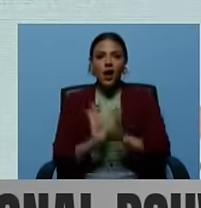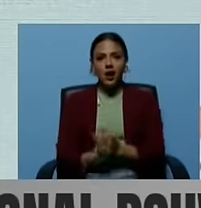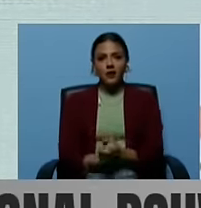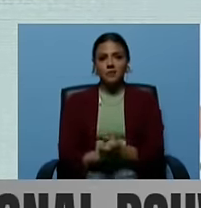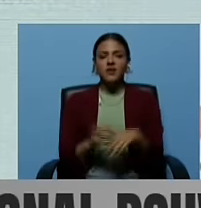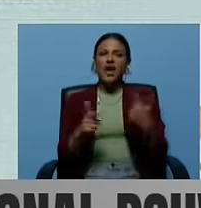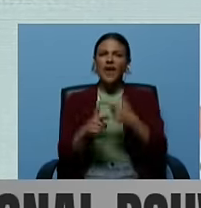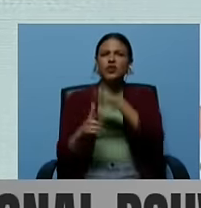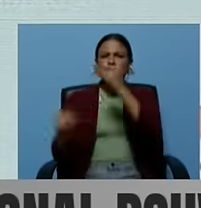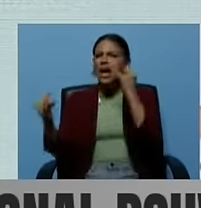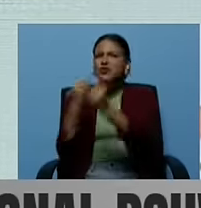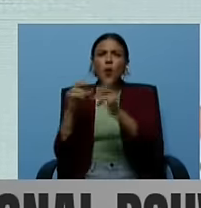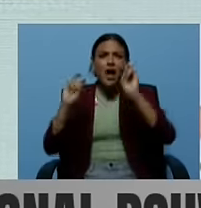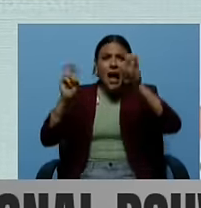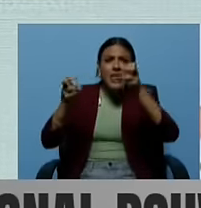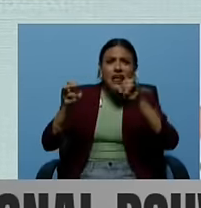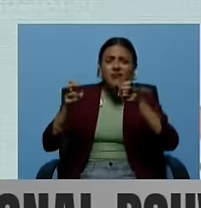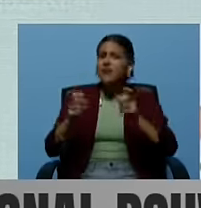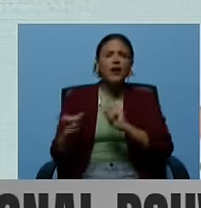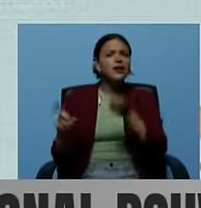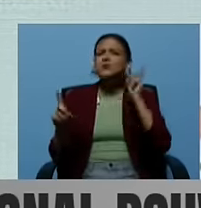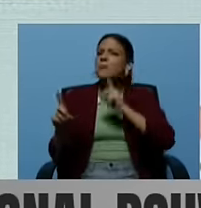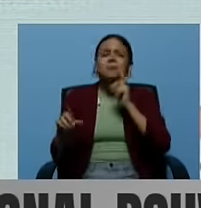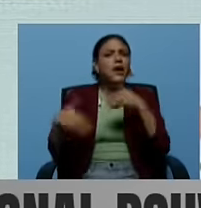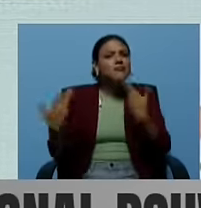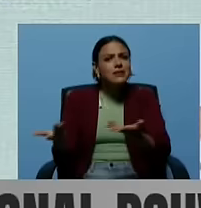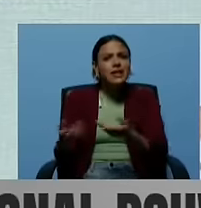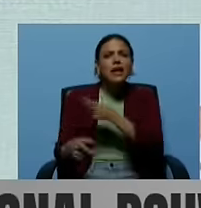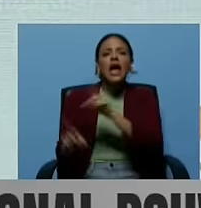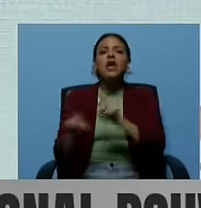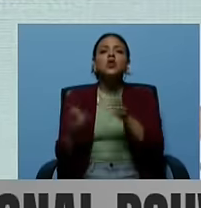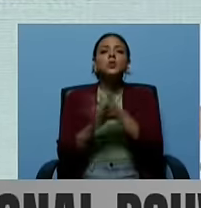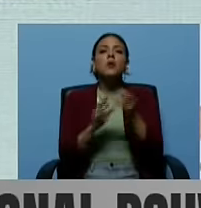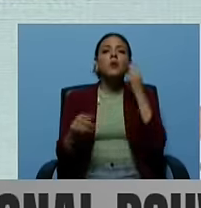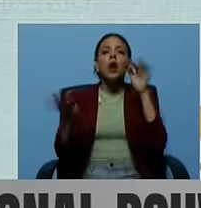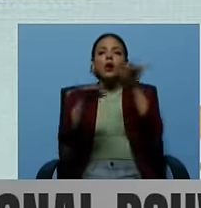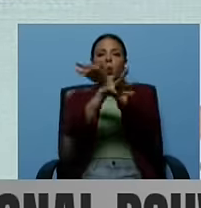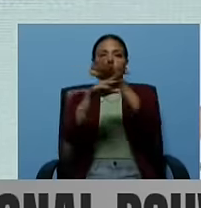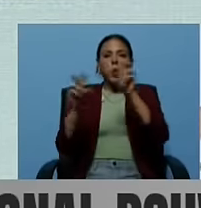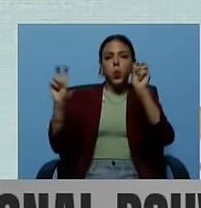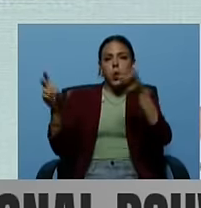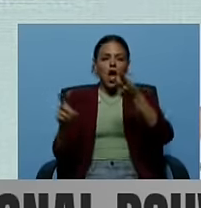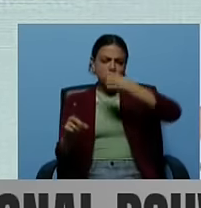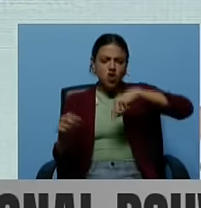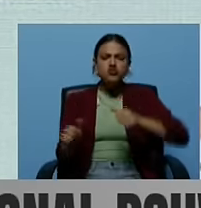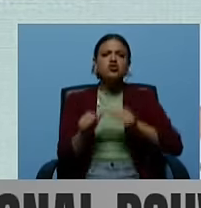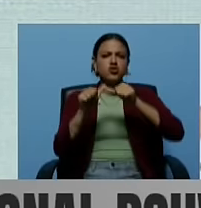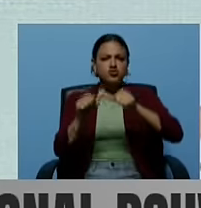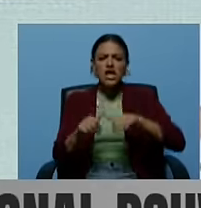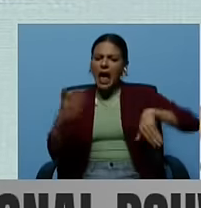Entonces, hasta el final yo creo que nunca existió. Era un marketing para engañar gente.